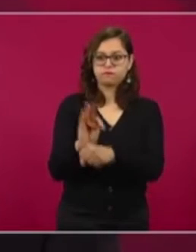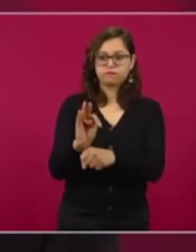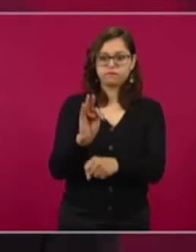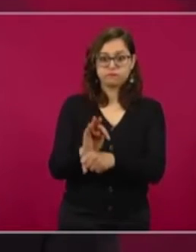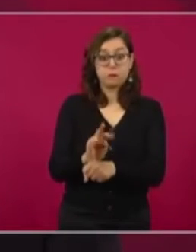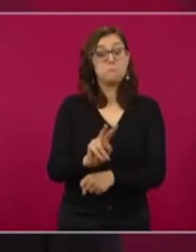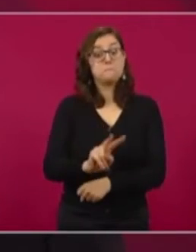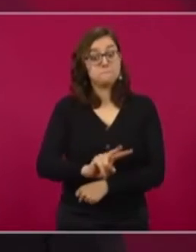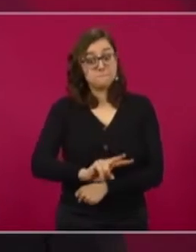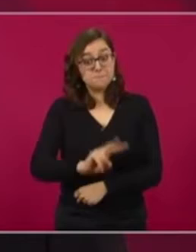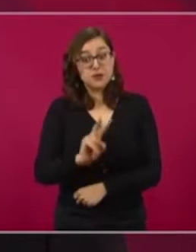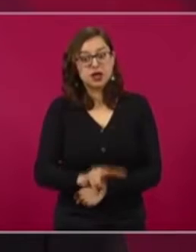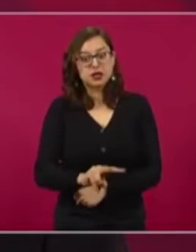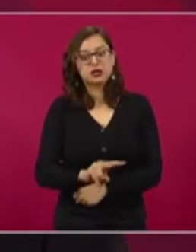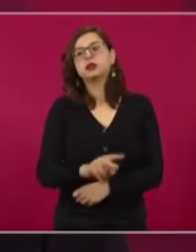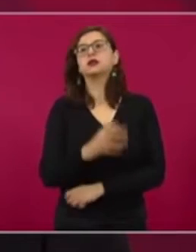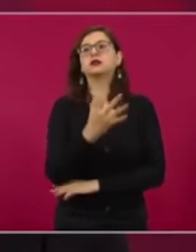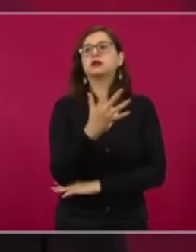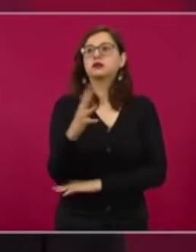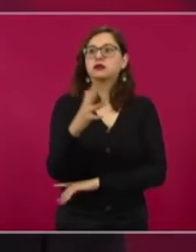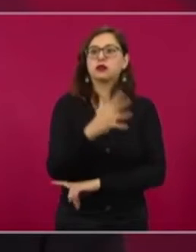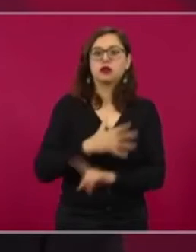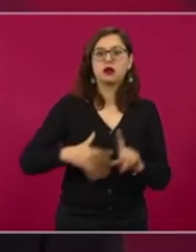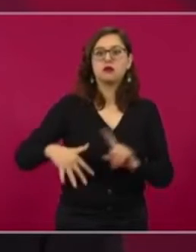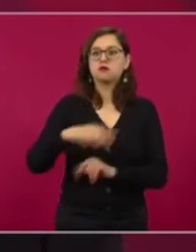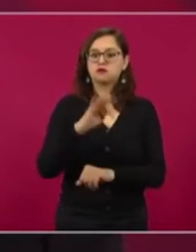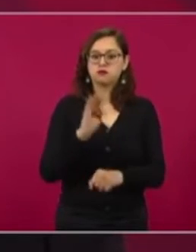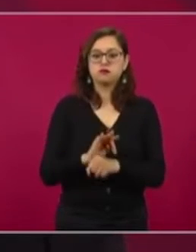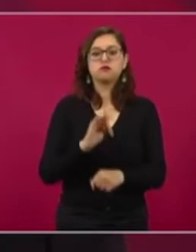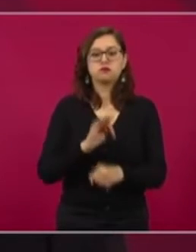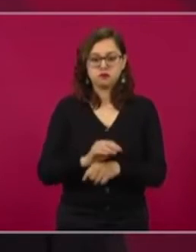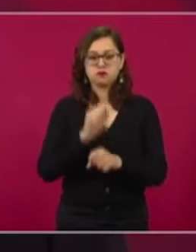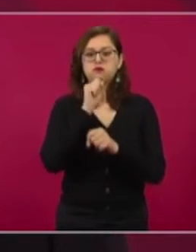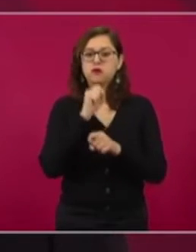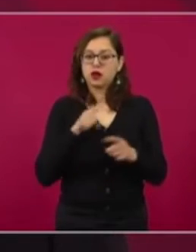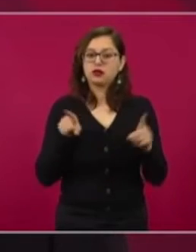auténtica defensora del medio ambiente.